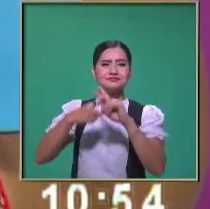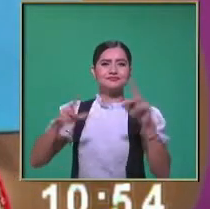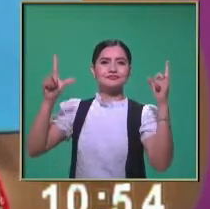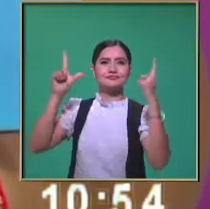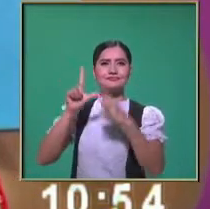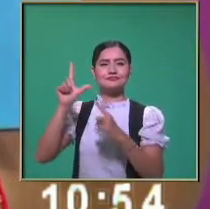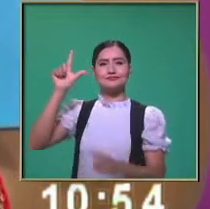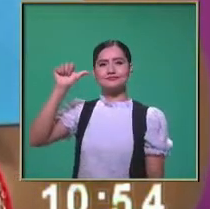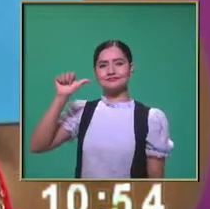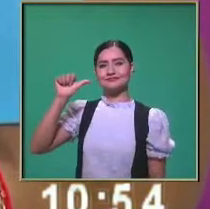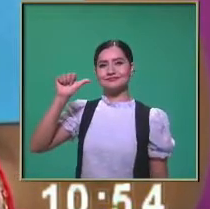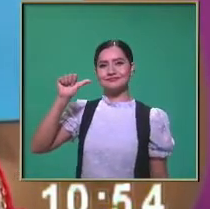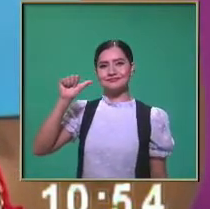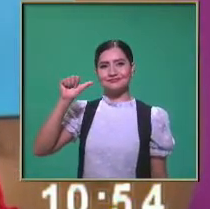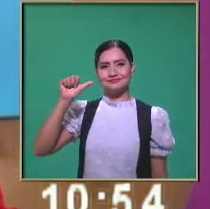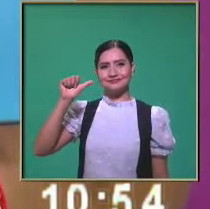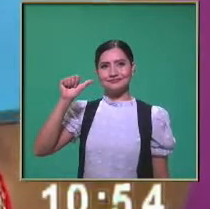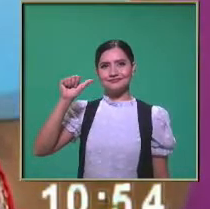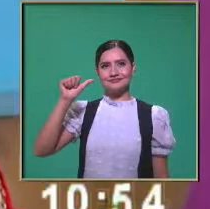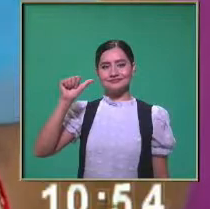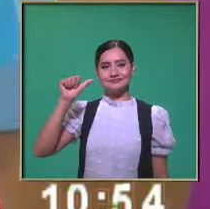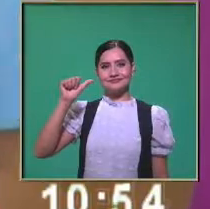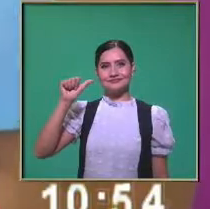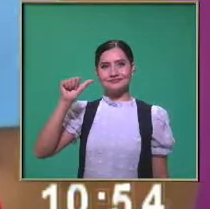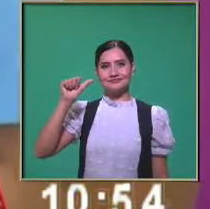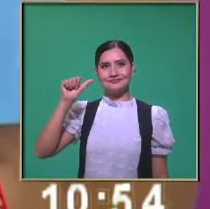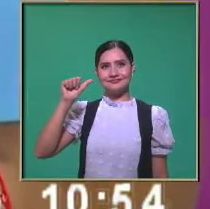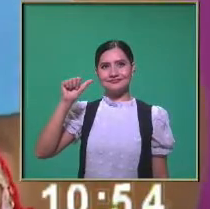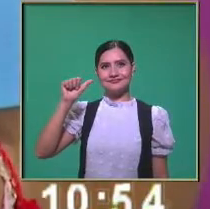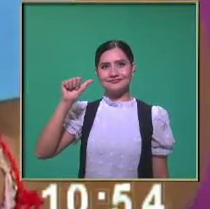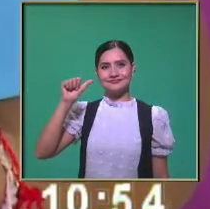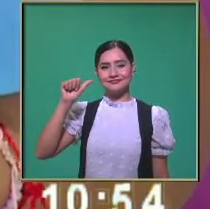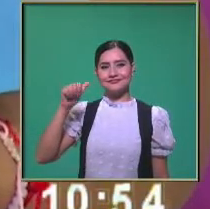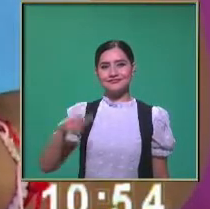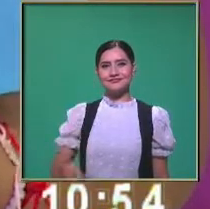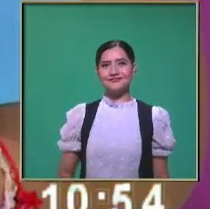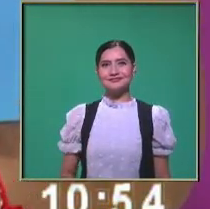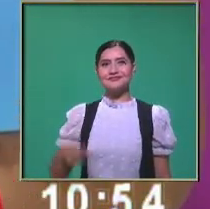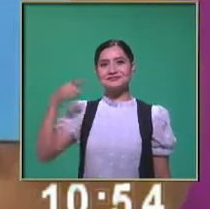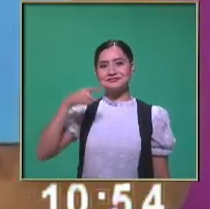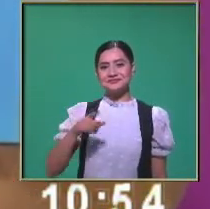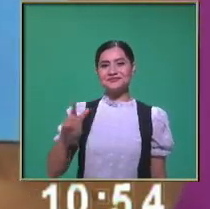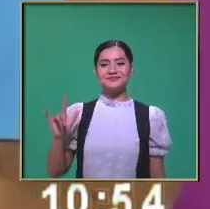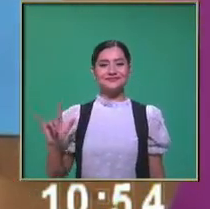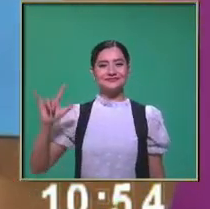letra A. ¿Qué será? ¿Qué será?